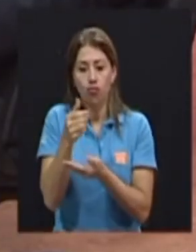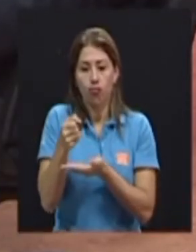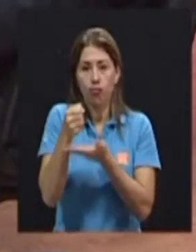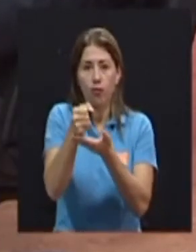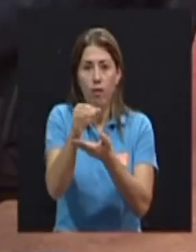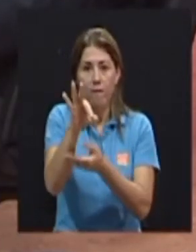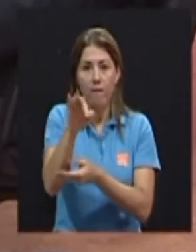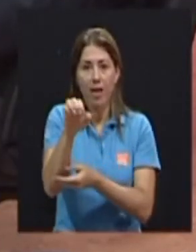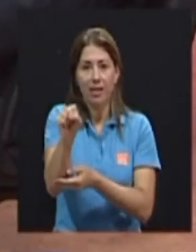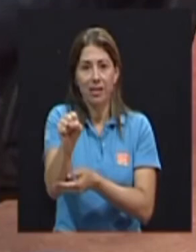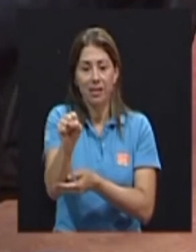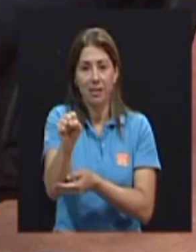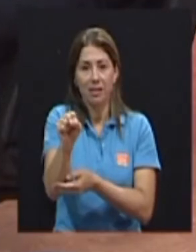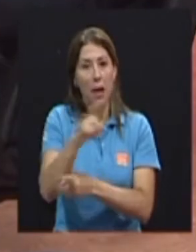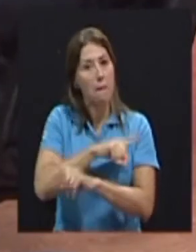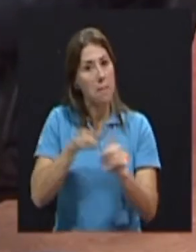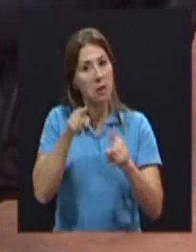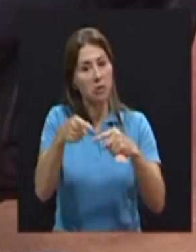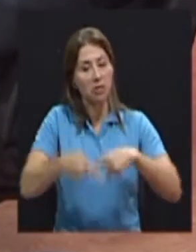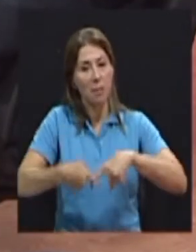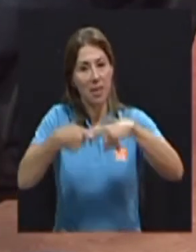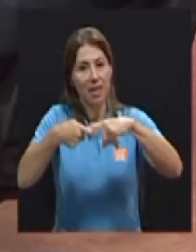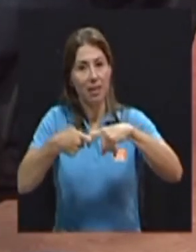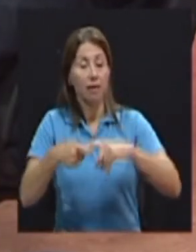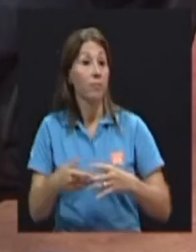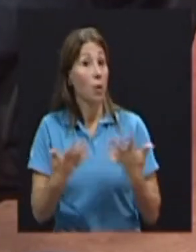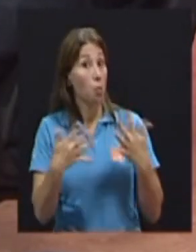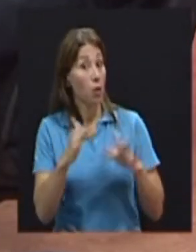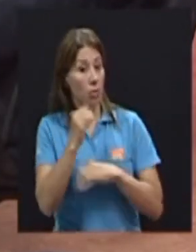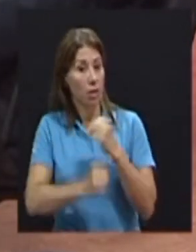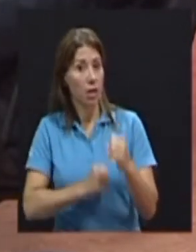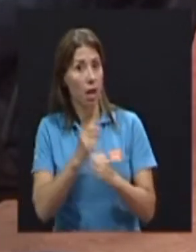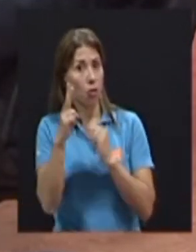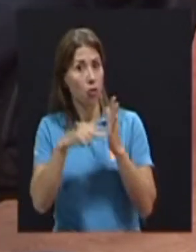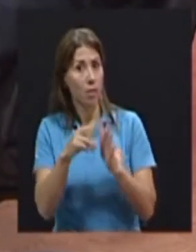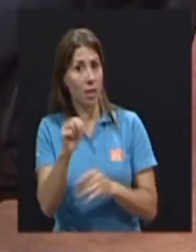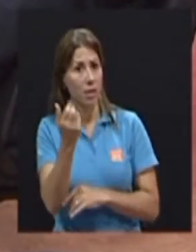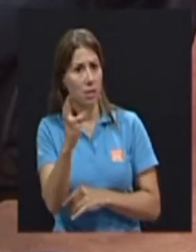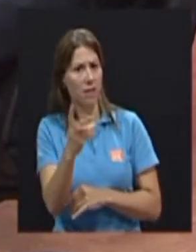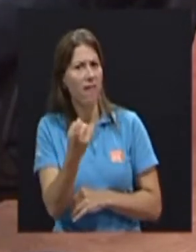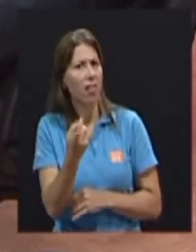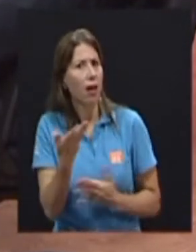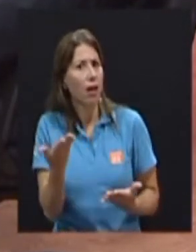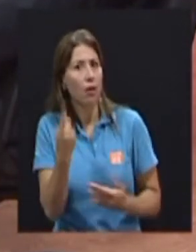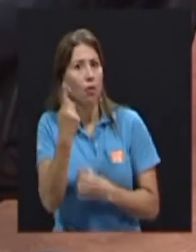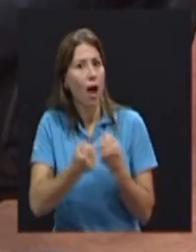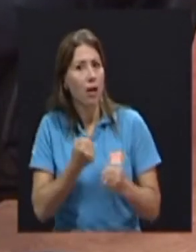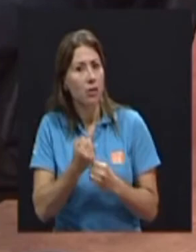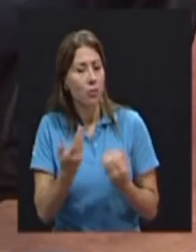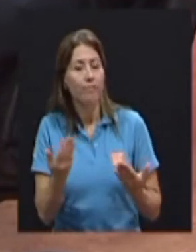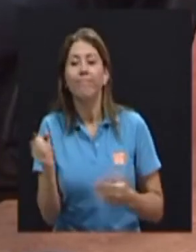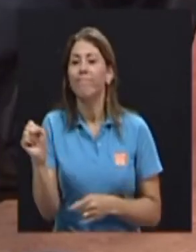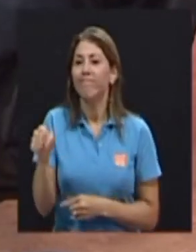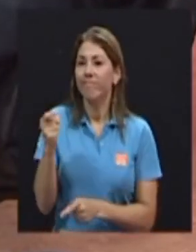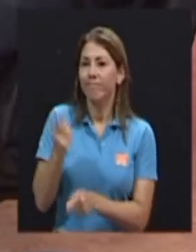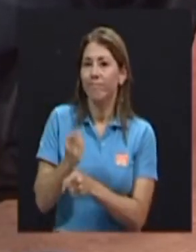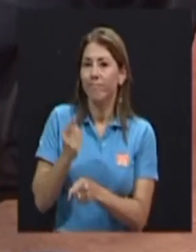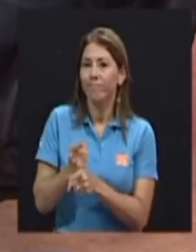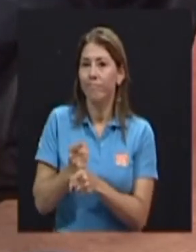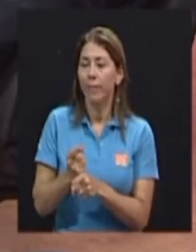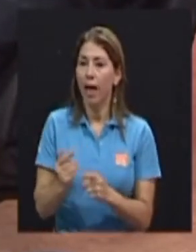pendiente. Bueno, y si es el 16 queda solo este año. Solo este año. A nivel académico hemos encontrado